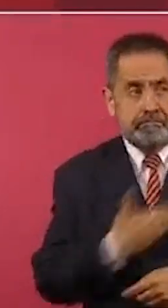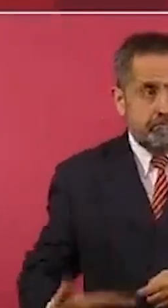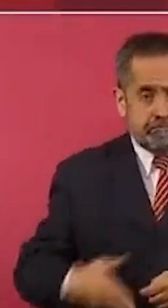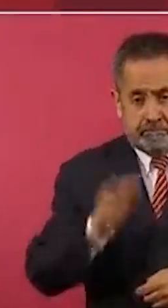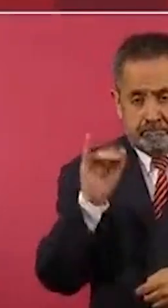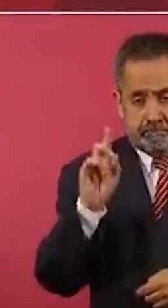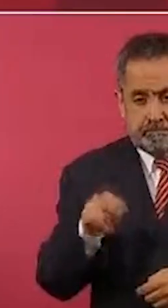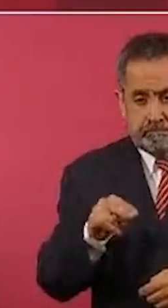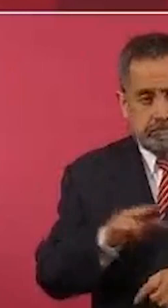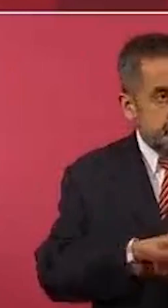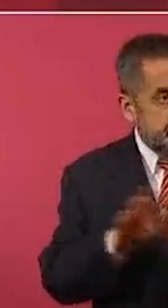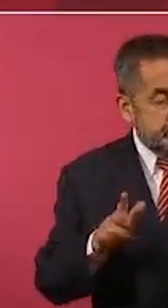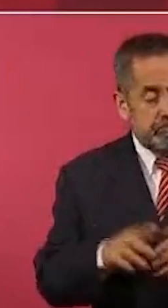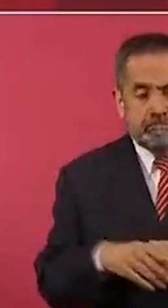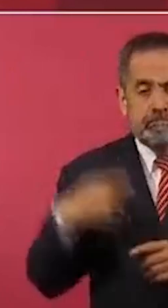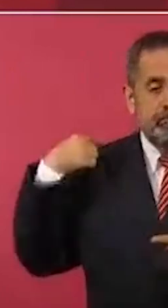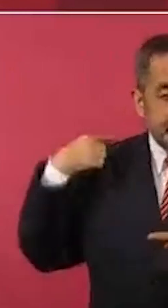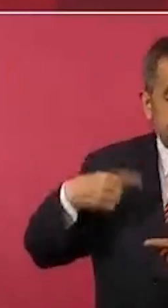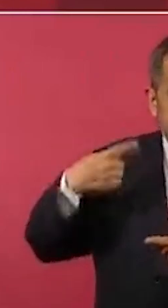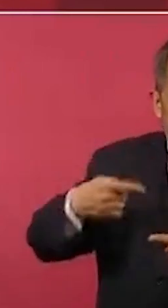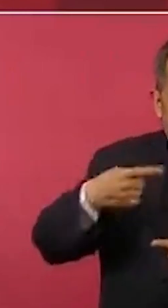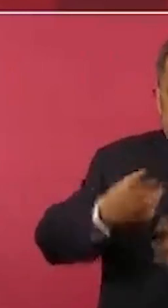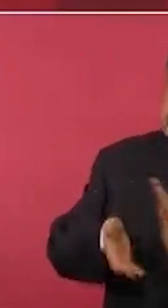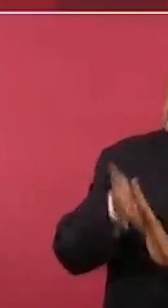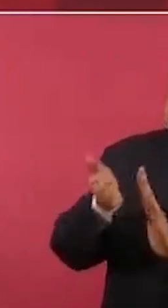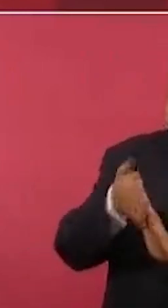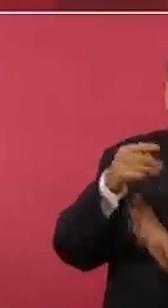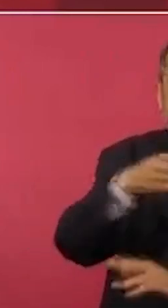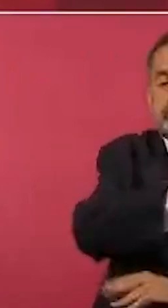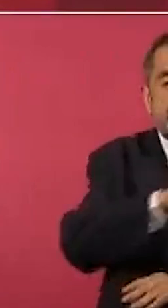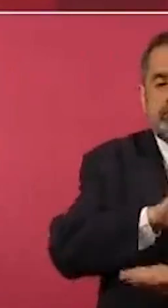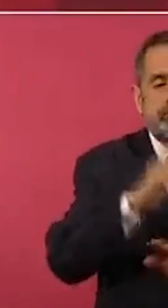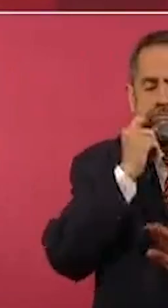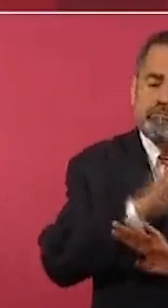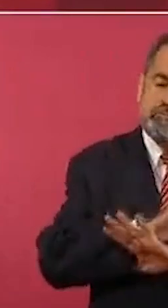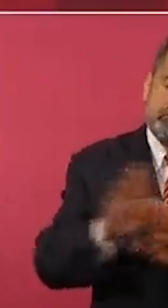presidente de los últimos tiempos.